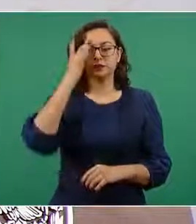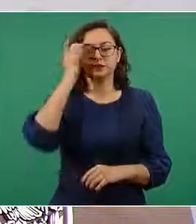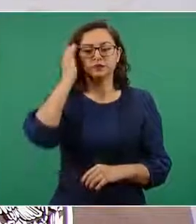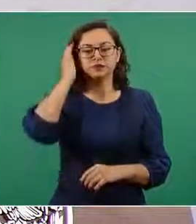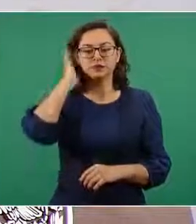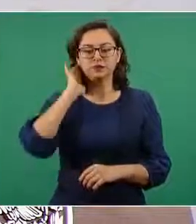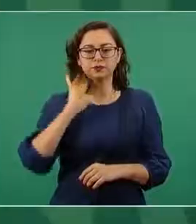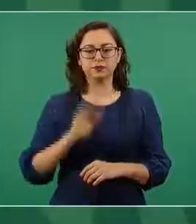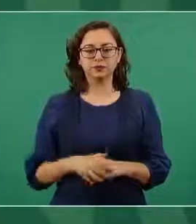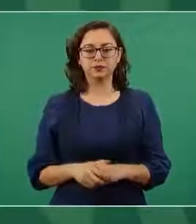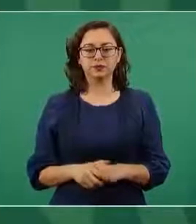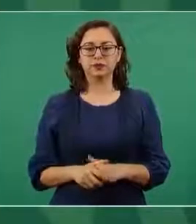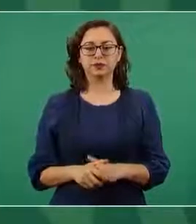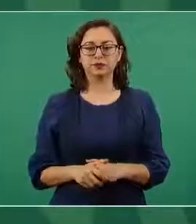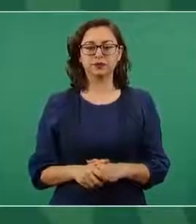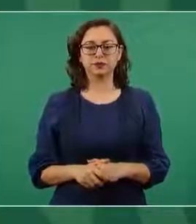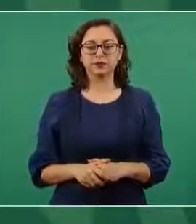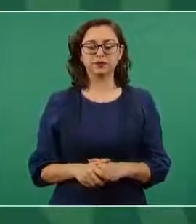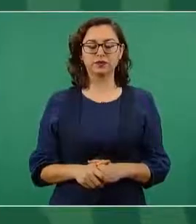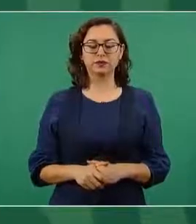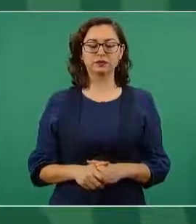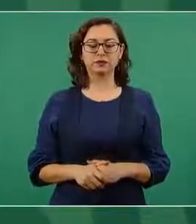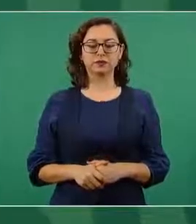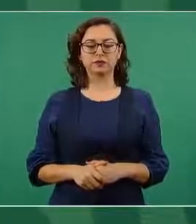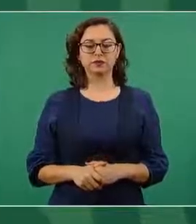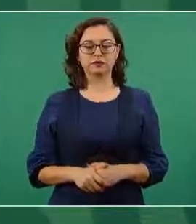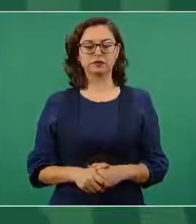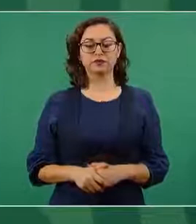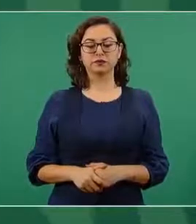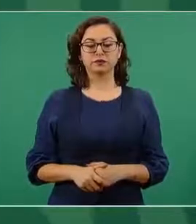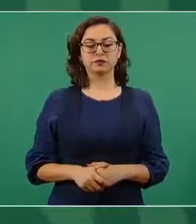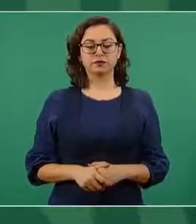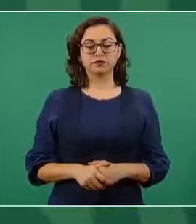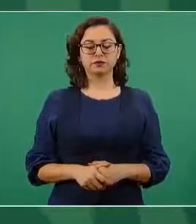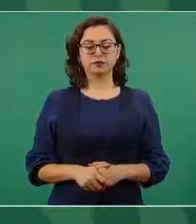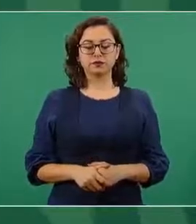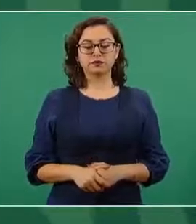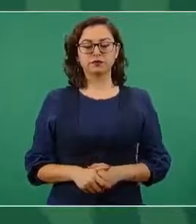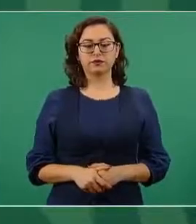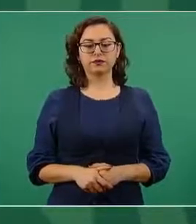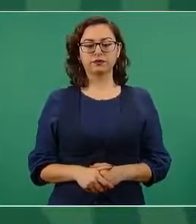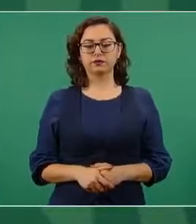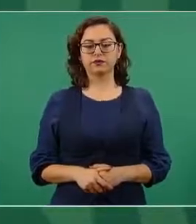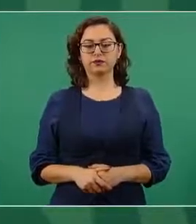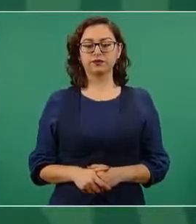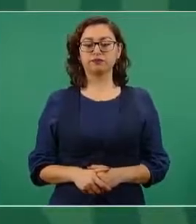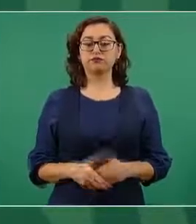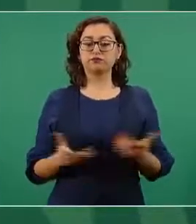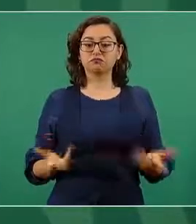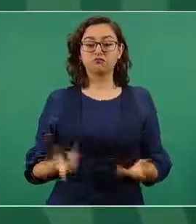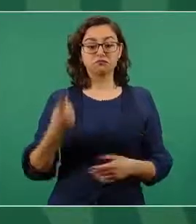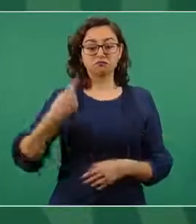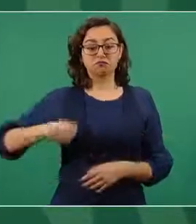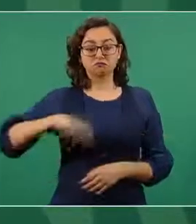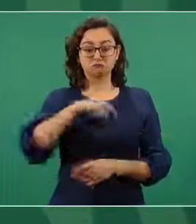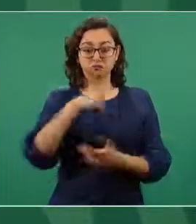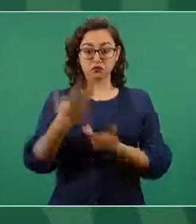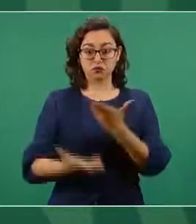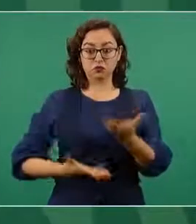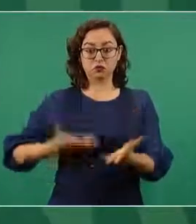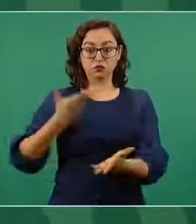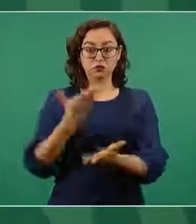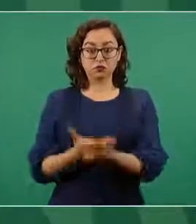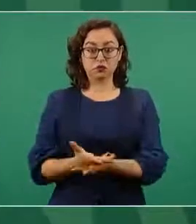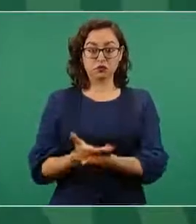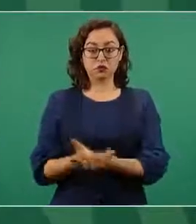Y lo que estamos proponiendo, que no es un asunto radical de prohibir